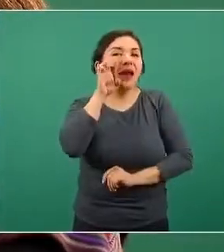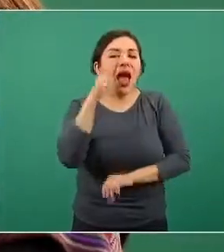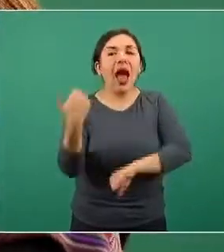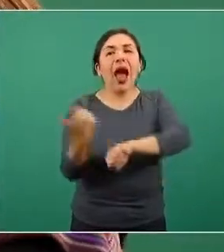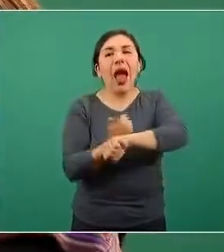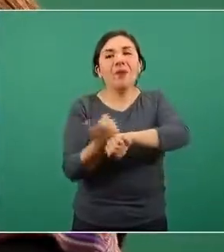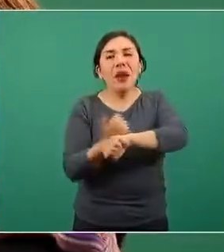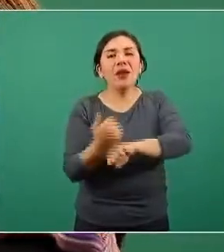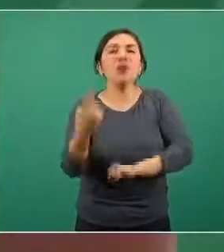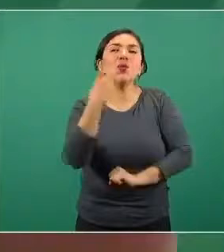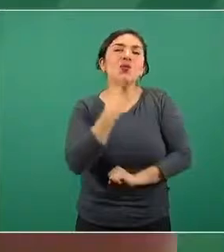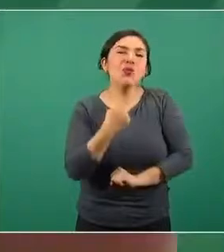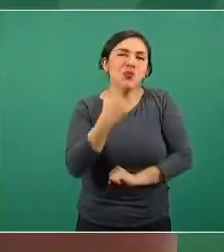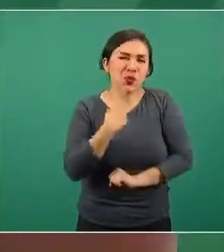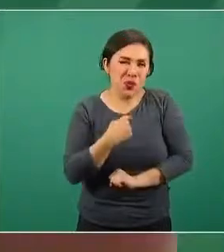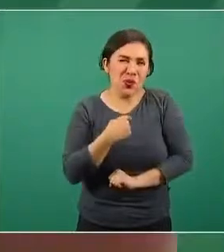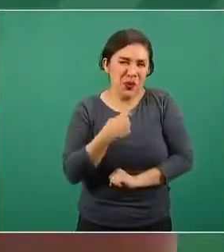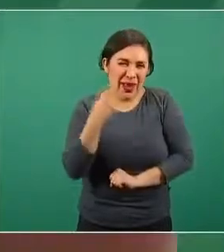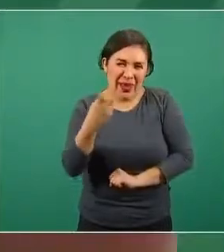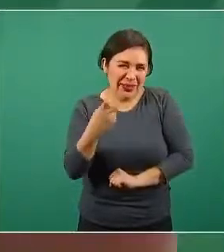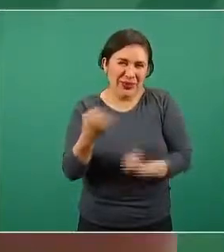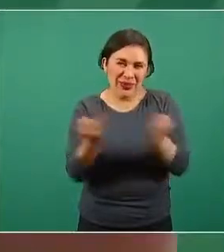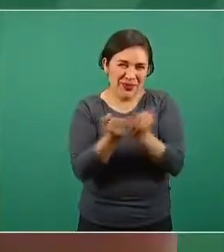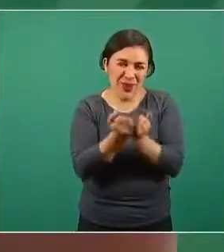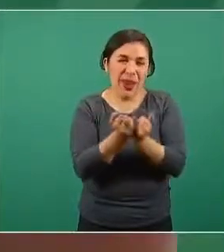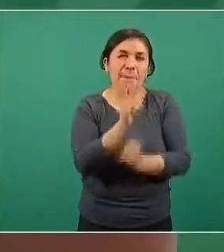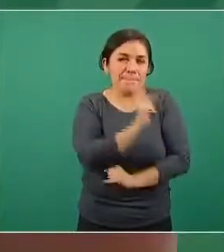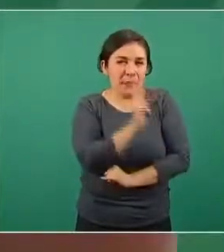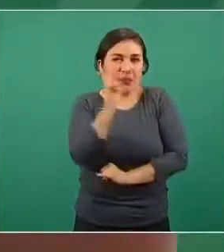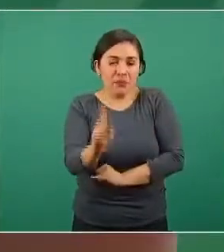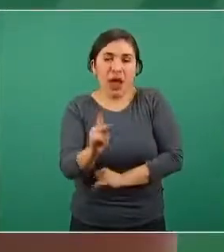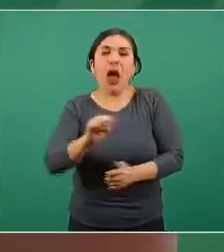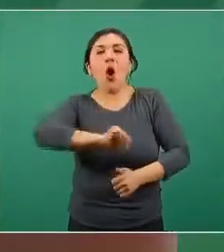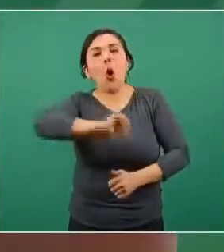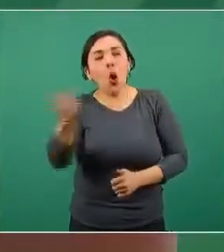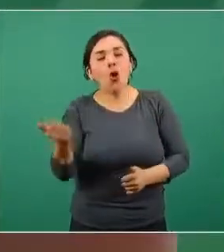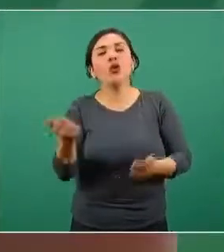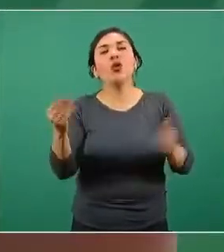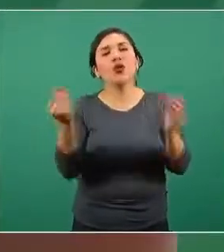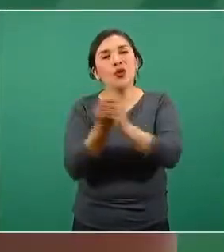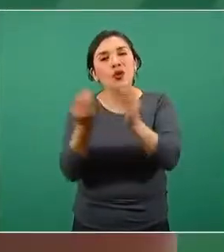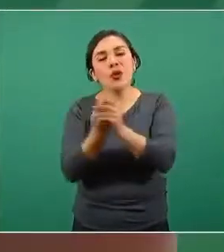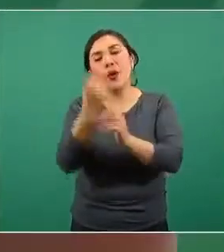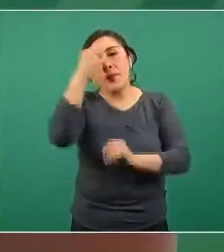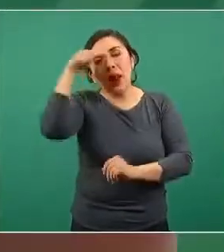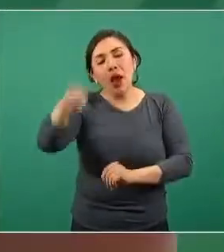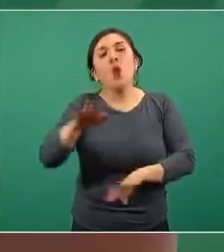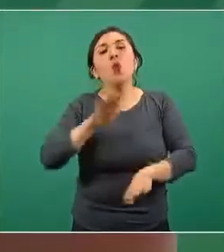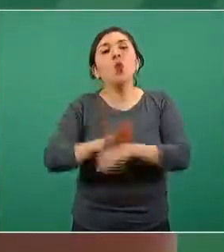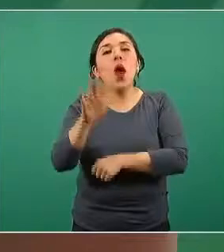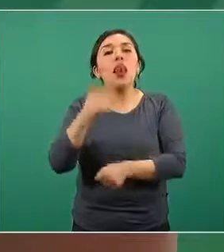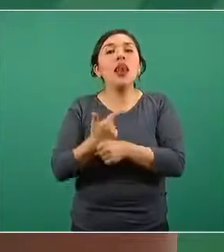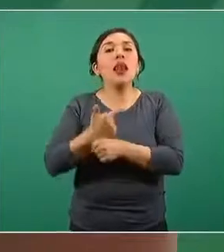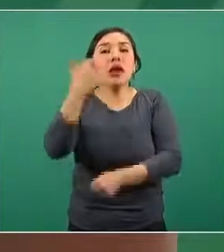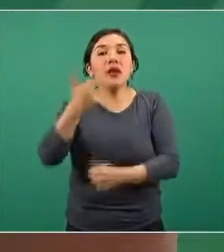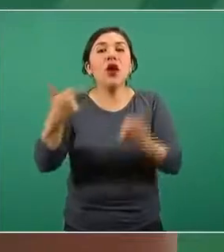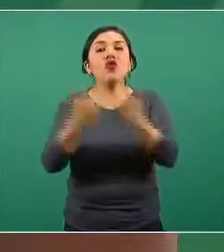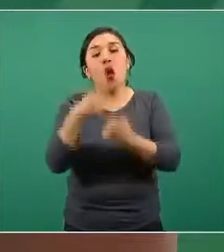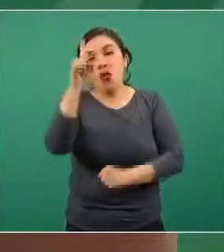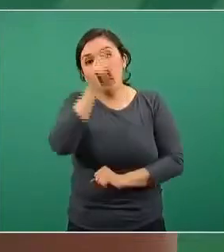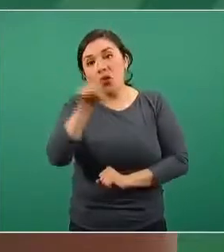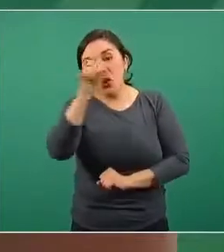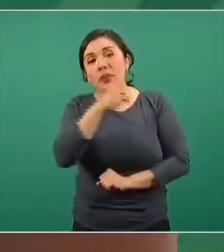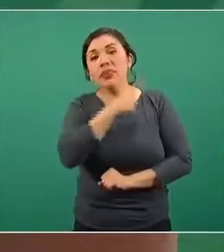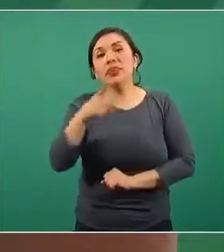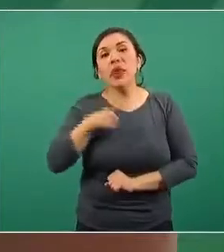el amarillo, el rojo, etcétera, así también están clasificados por riesgo y recomendaciones que